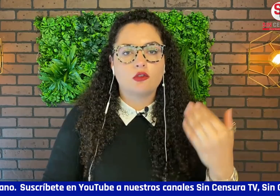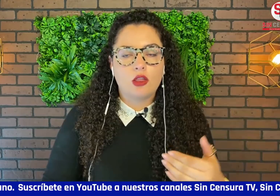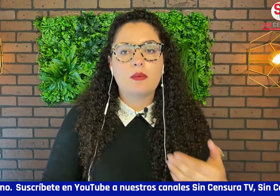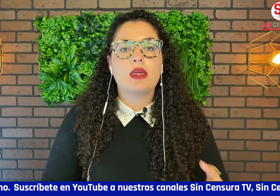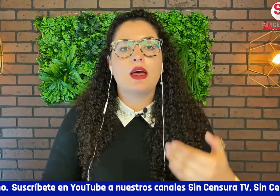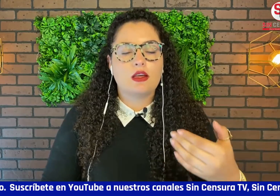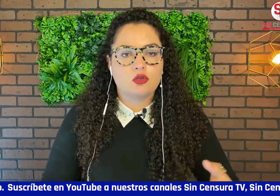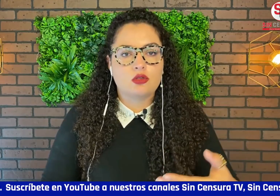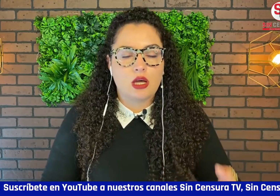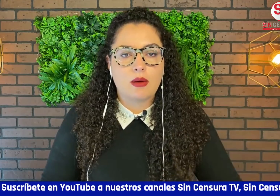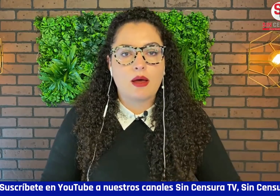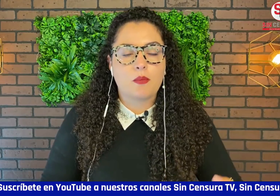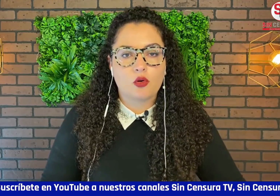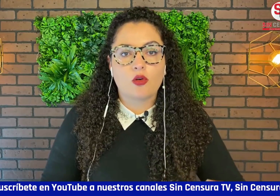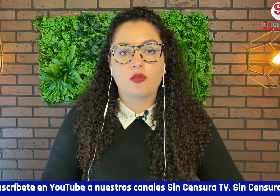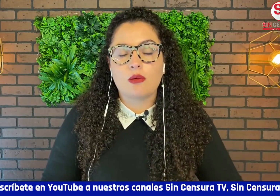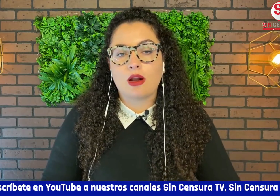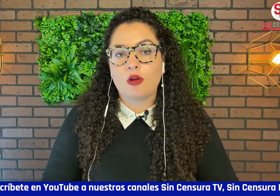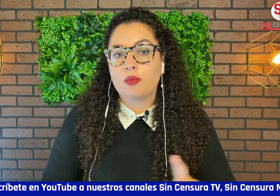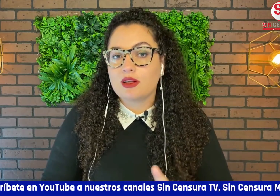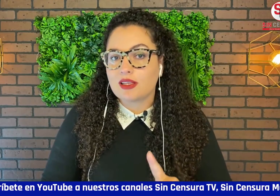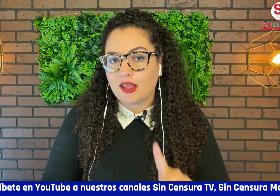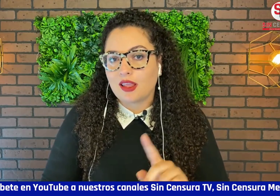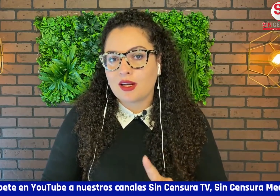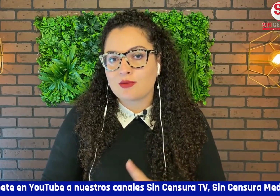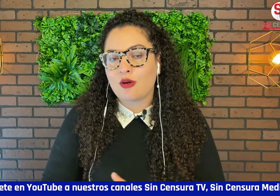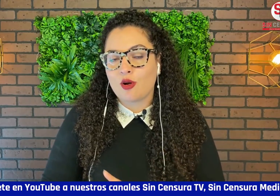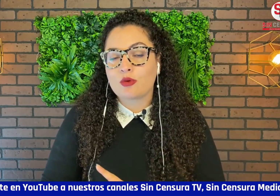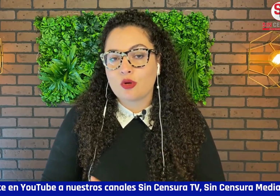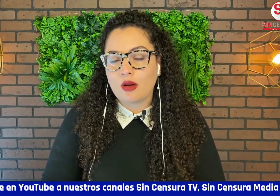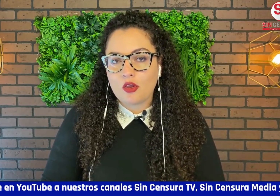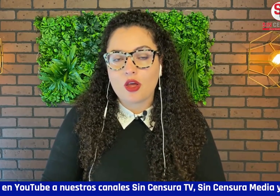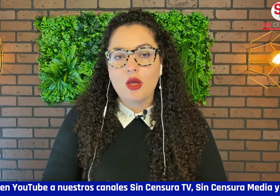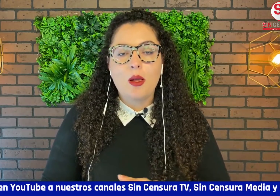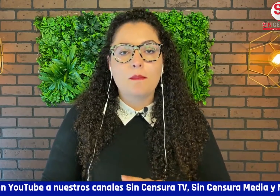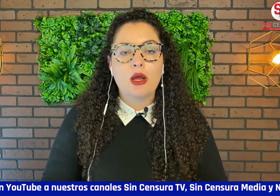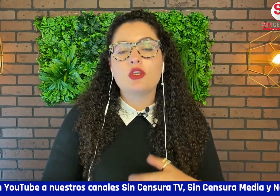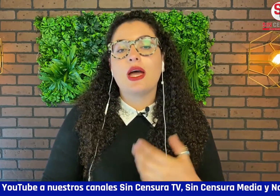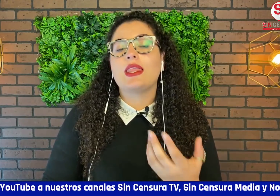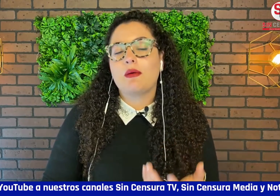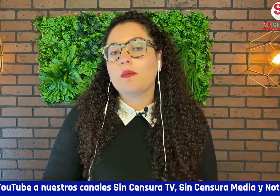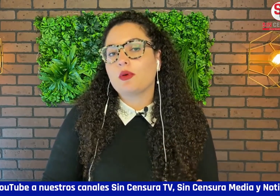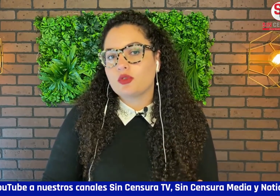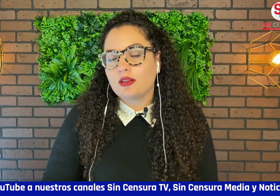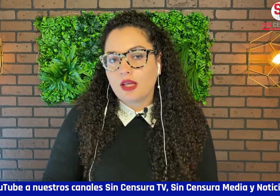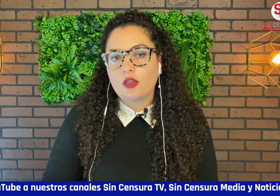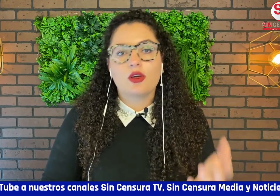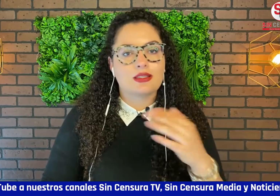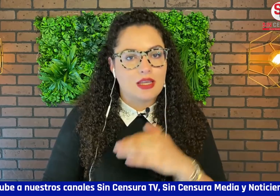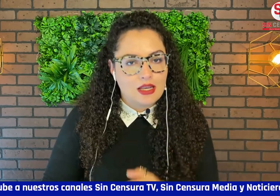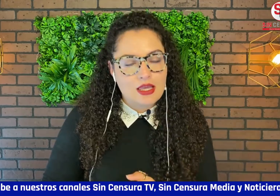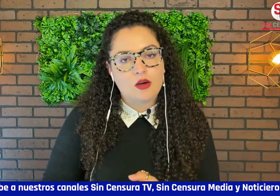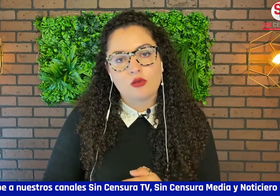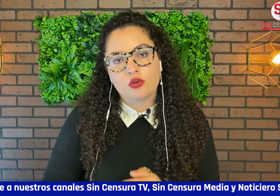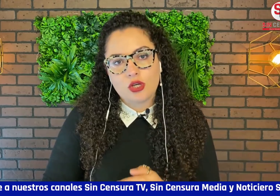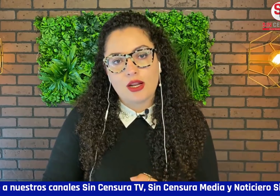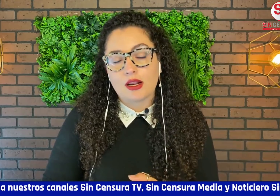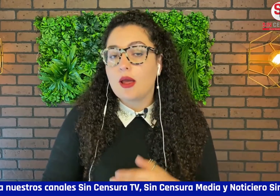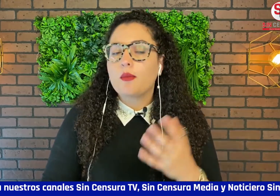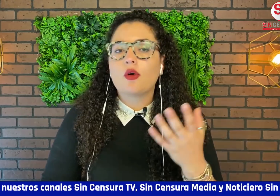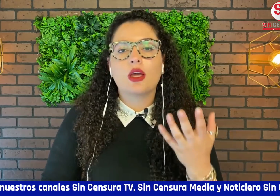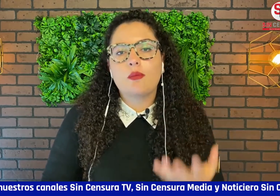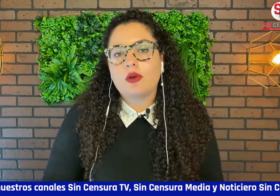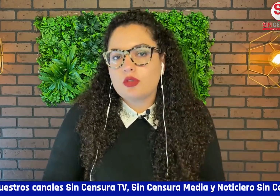diciendo que todavía esto estaba por confirmarlo el presidente Andrés Manuel López Obrador, pero ya daban por sentado que seguiría Julio